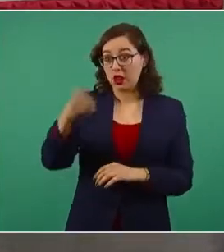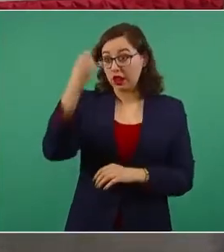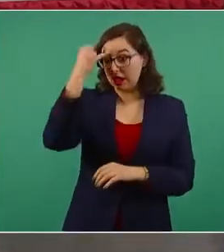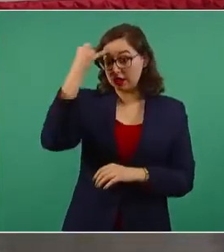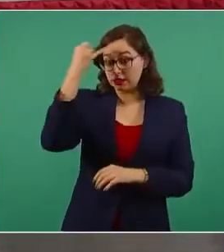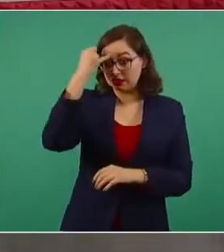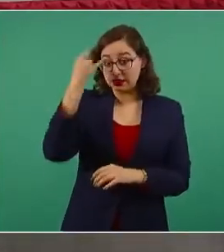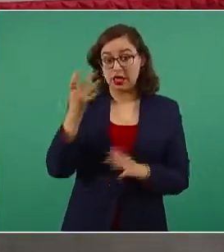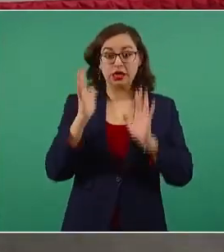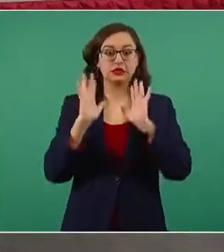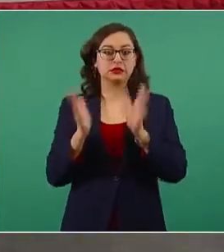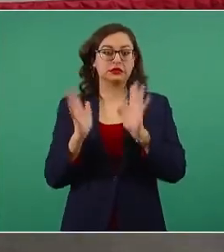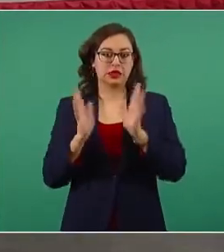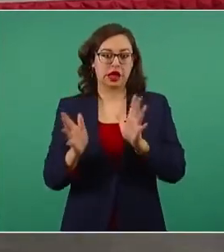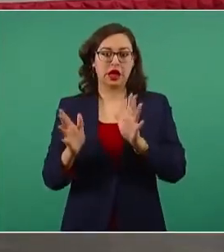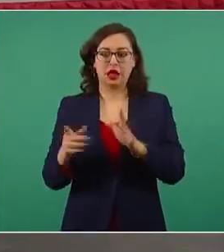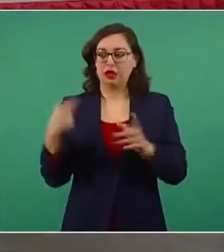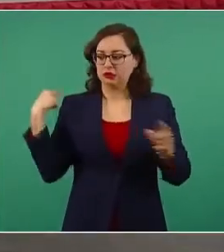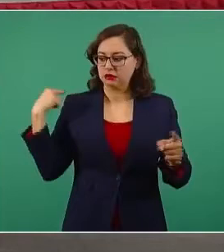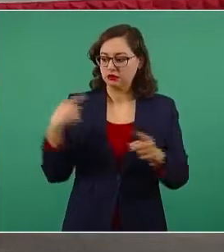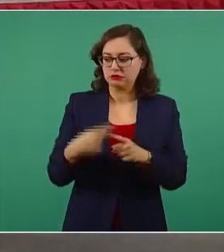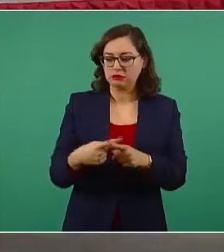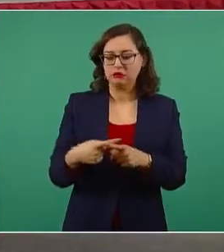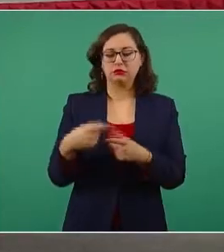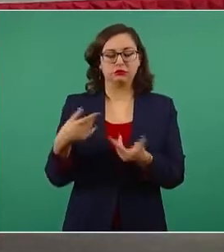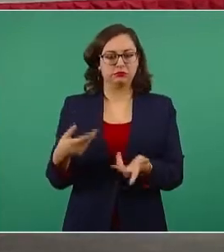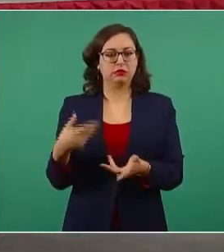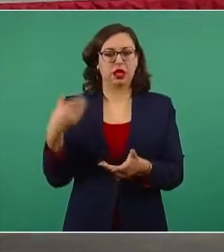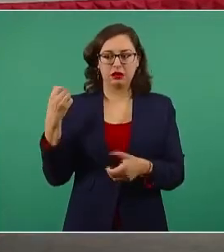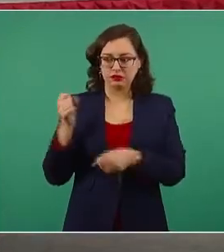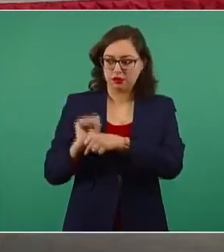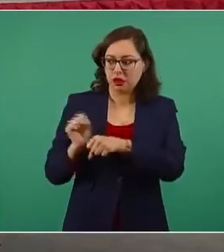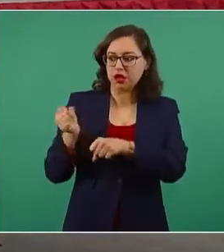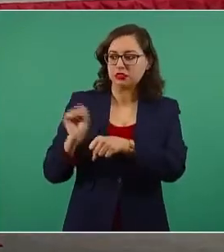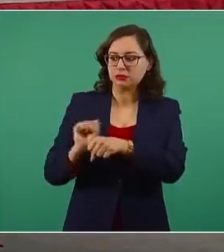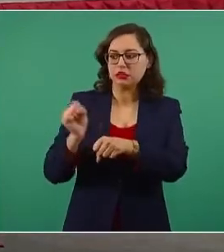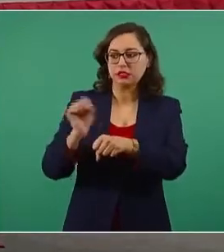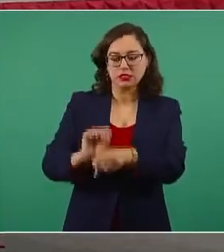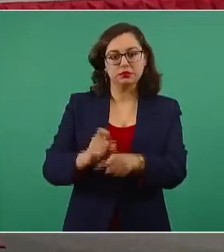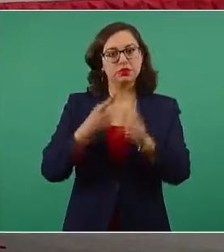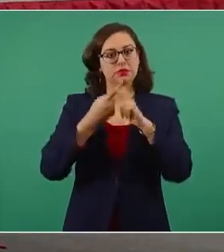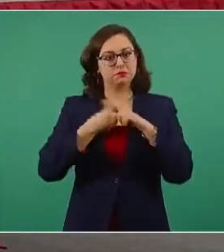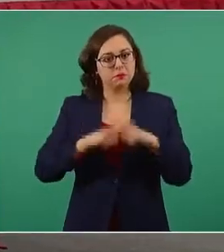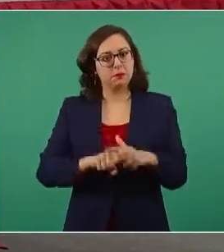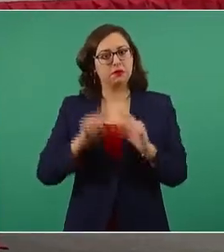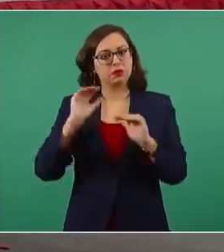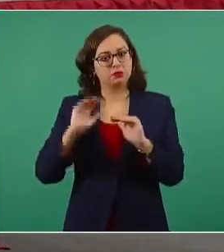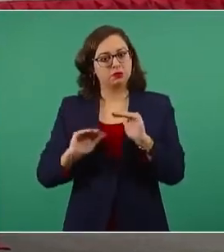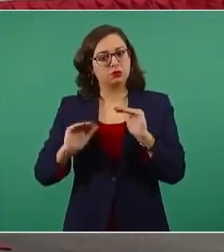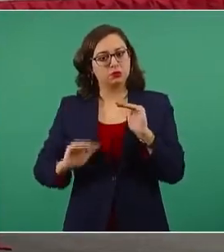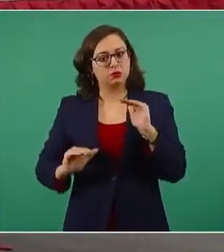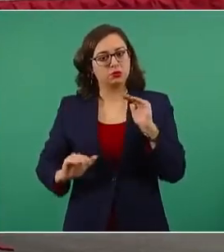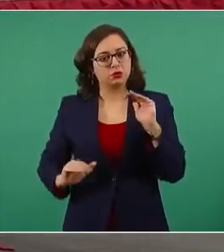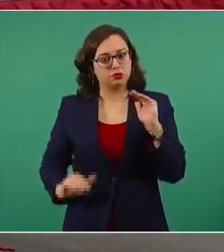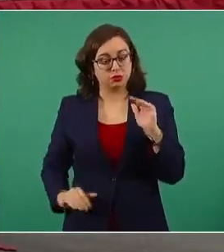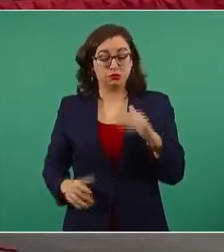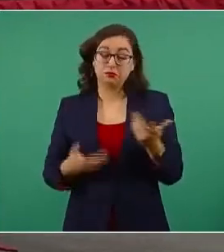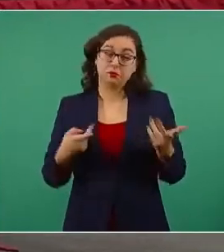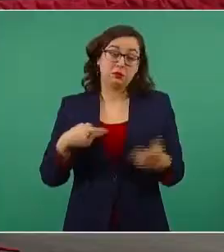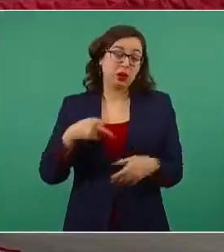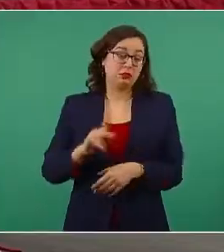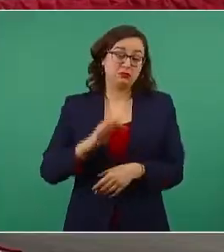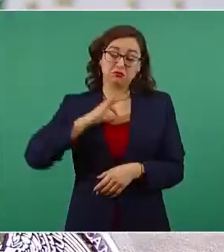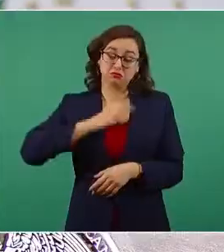ya varias semanas con descenso después de que llegó a una situación muy importante. Segundo,